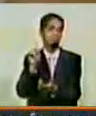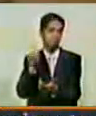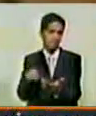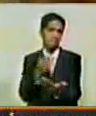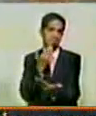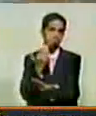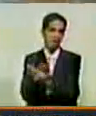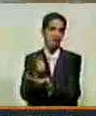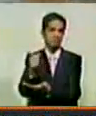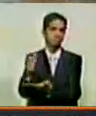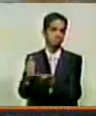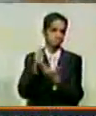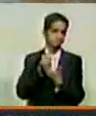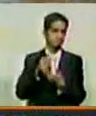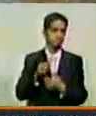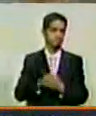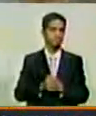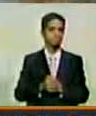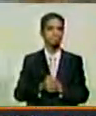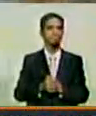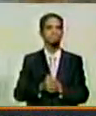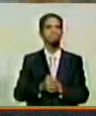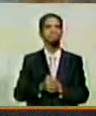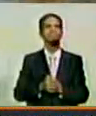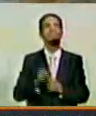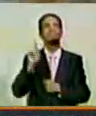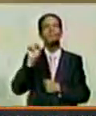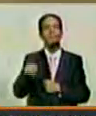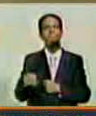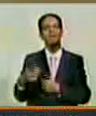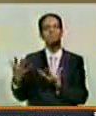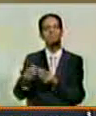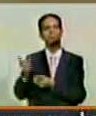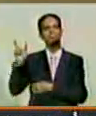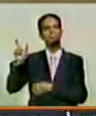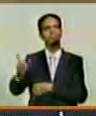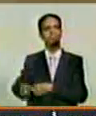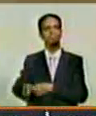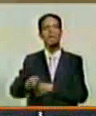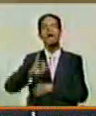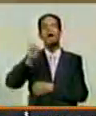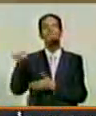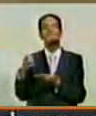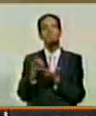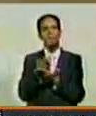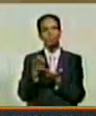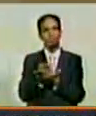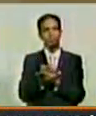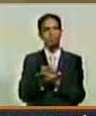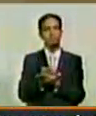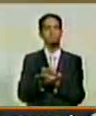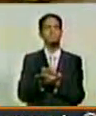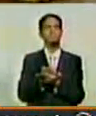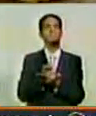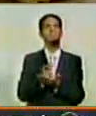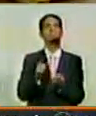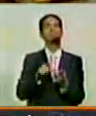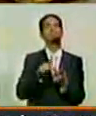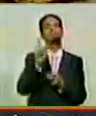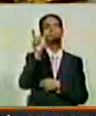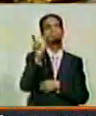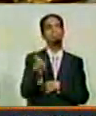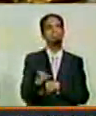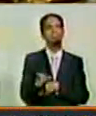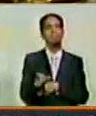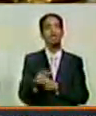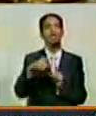proceso. Nos acompaña también el pastor Javier Bertucci y nos acompaña Pedro Pablo Fernández por el partido